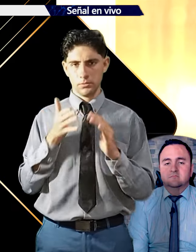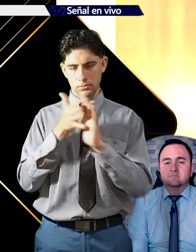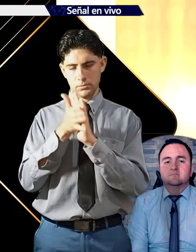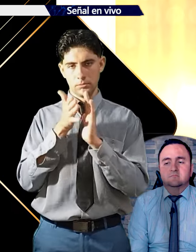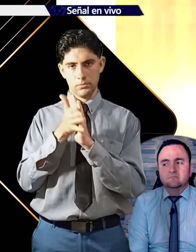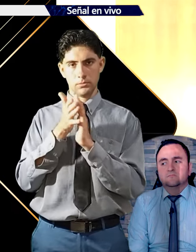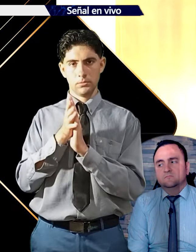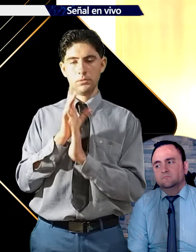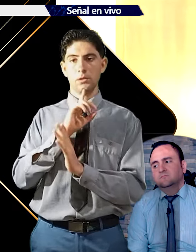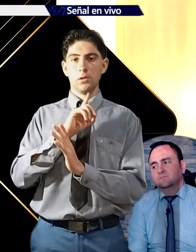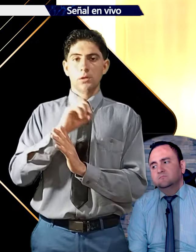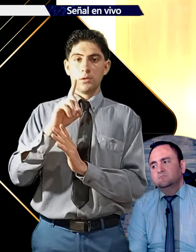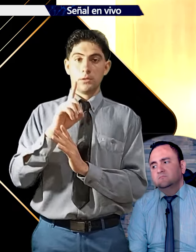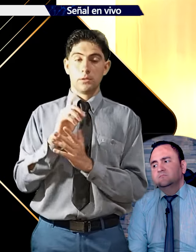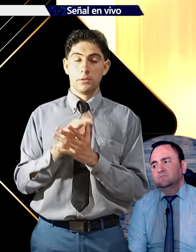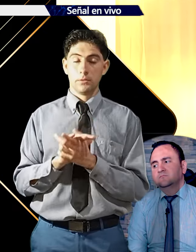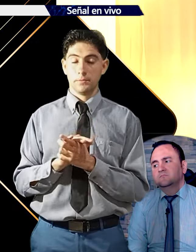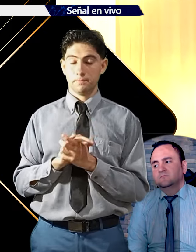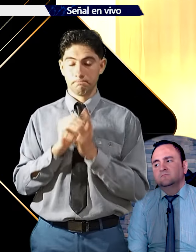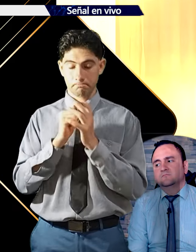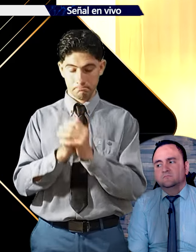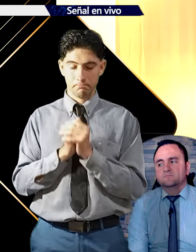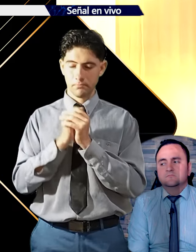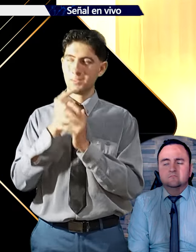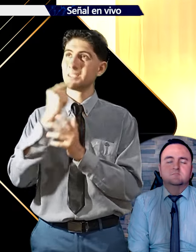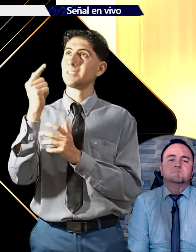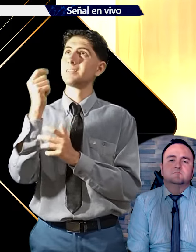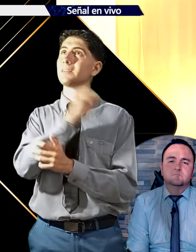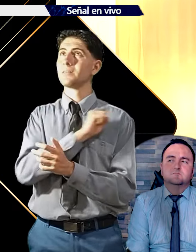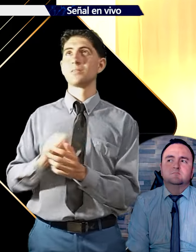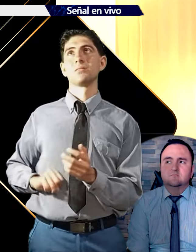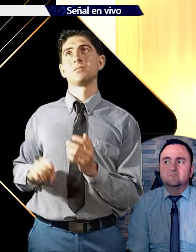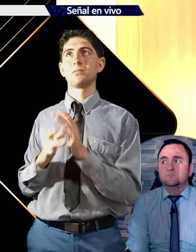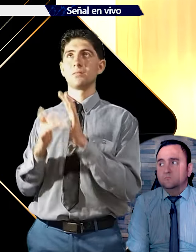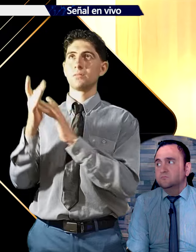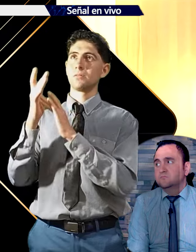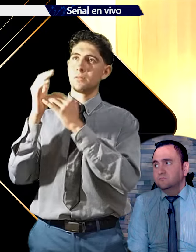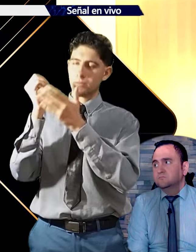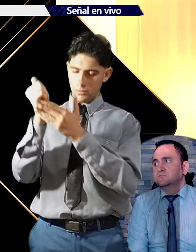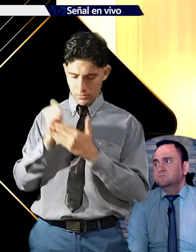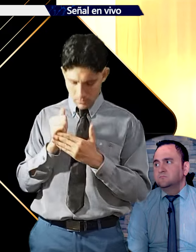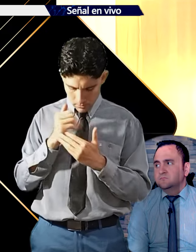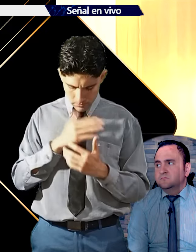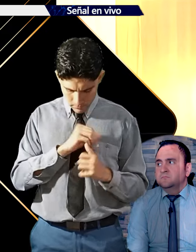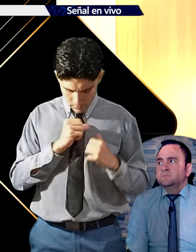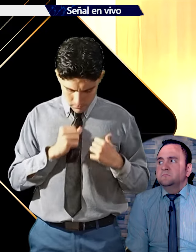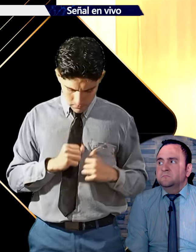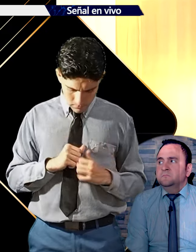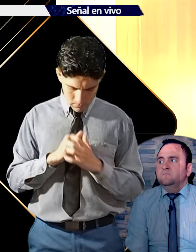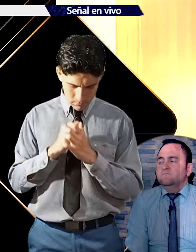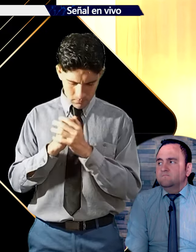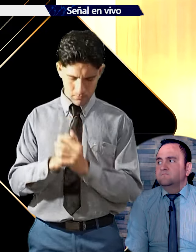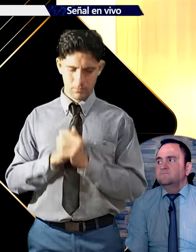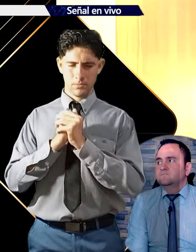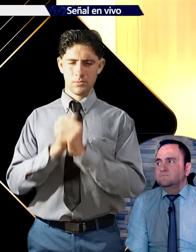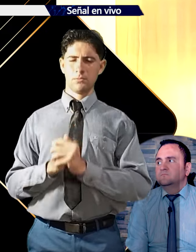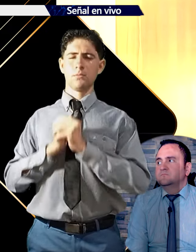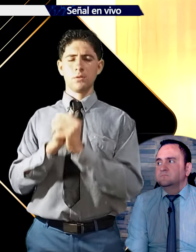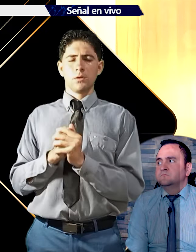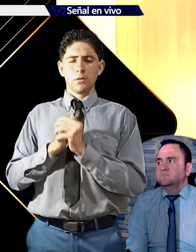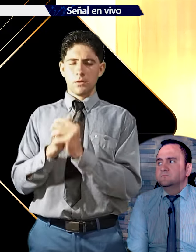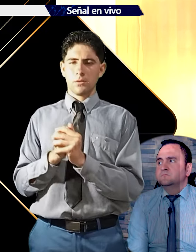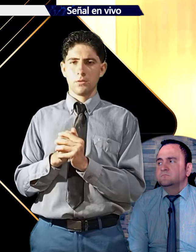yo lo comento. Porque yo le estoy diciendo, Señor, restaura en muchas vidas el espíritu de oración. Porque es de la única forma que vamos a